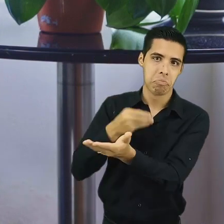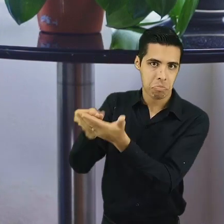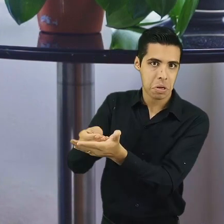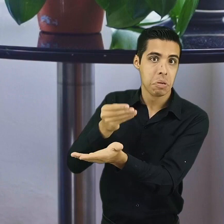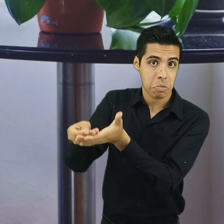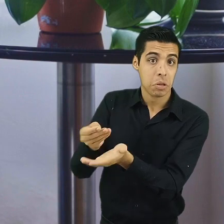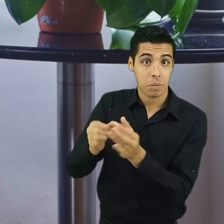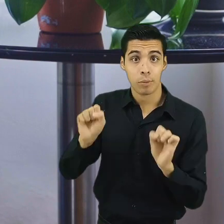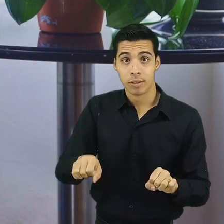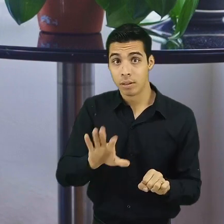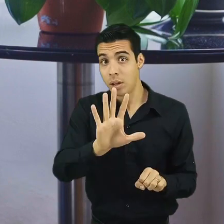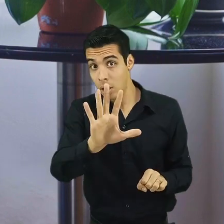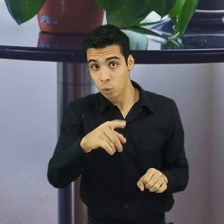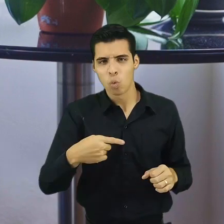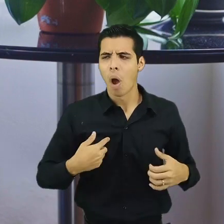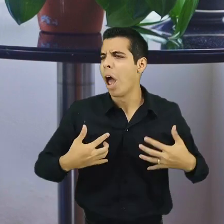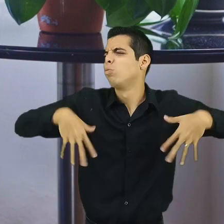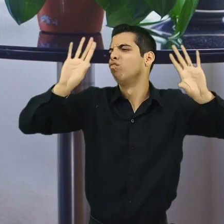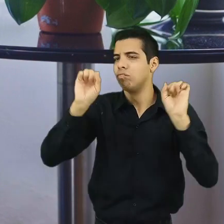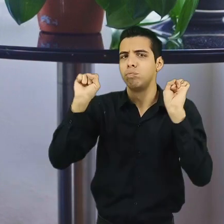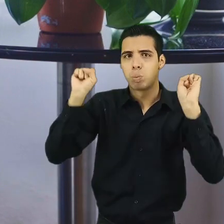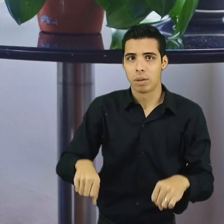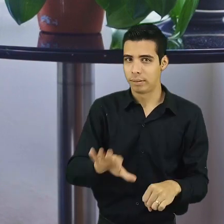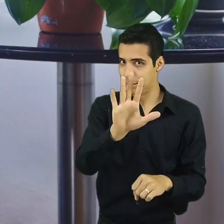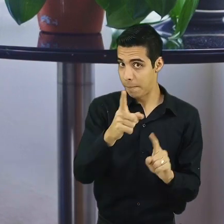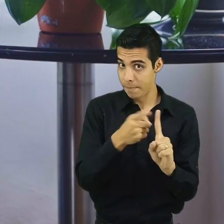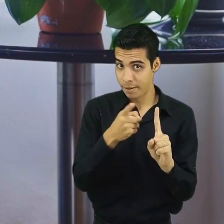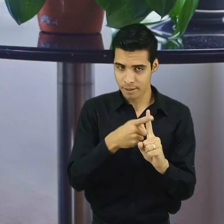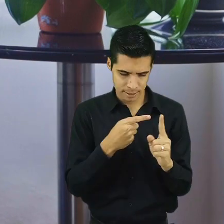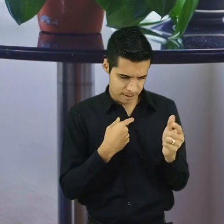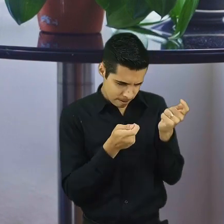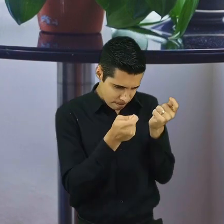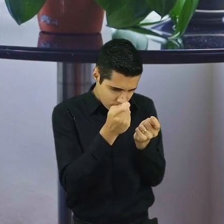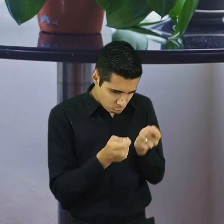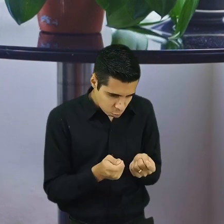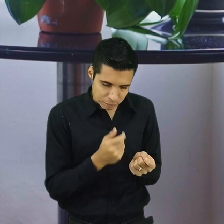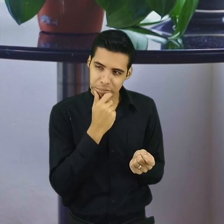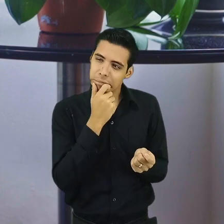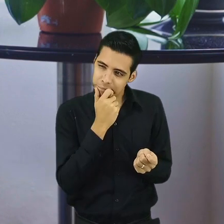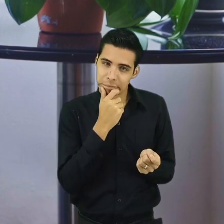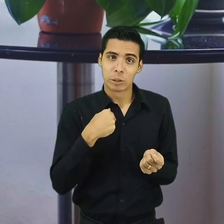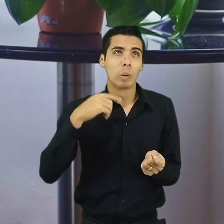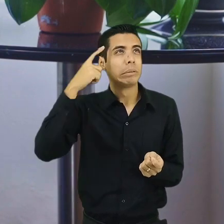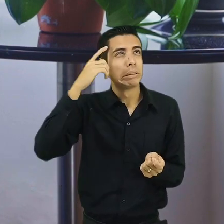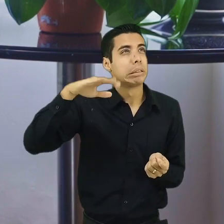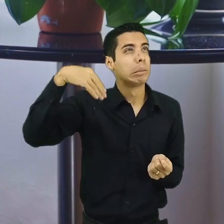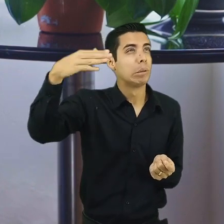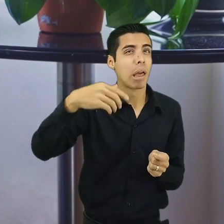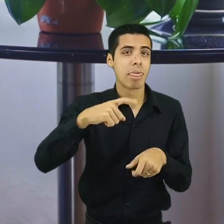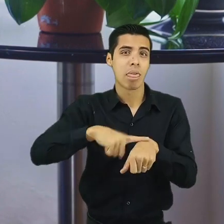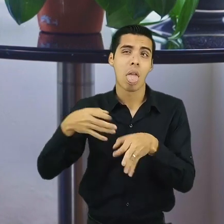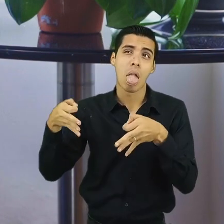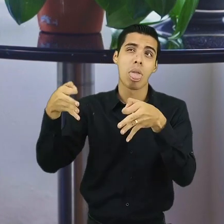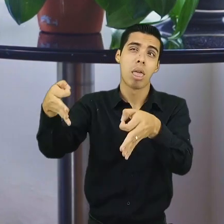recordar que debes hacer los números antes de tomar esta opción, pues muchas veces terminaremos pagando de más o terminaremos pagando más tiempo